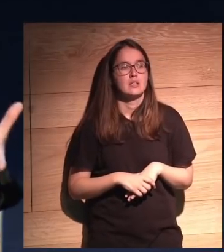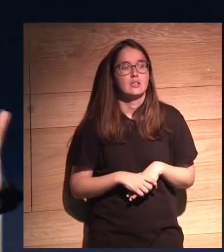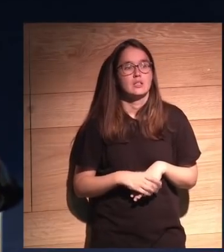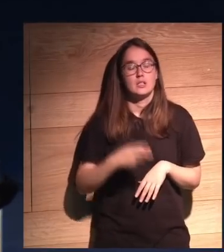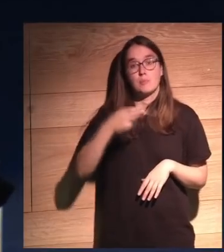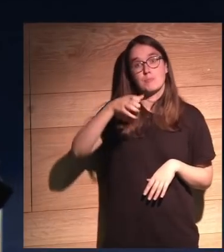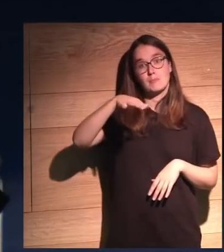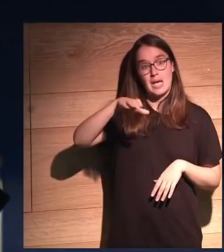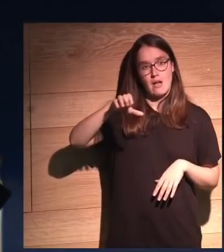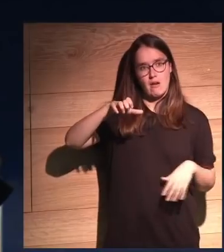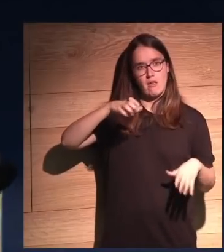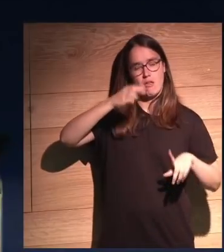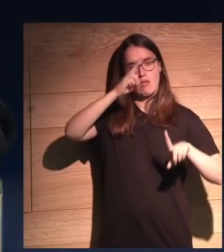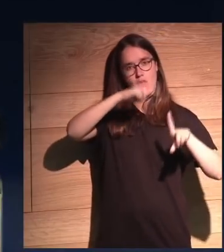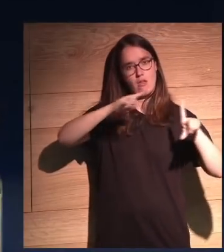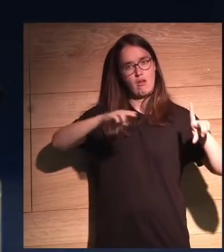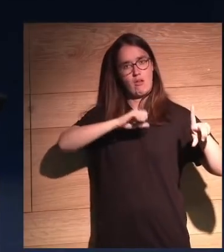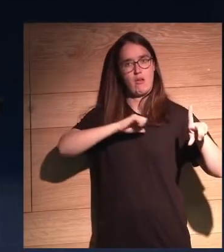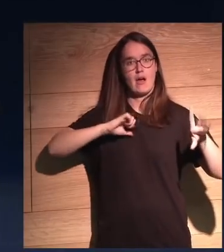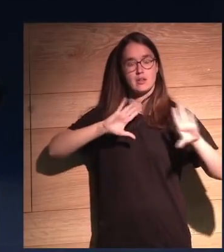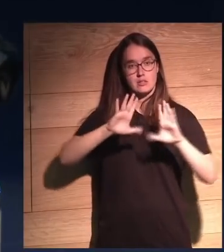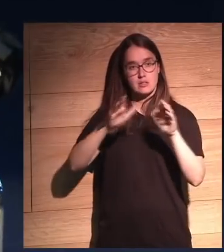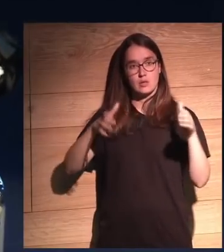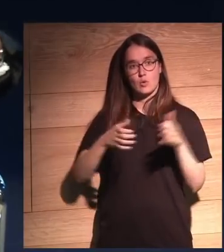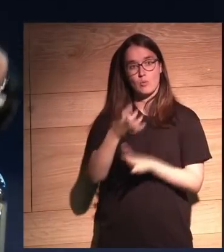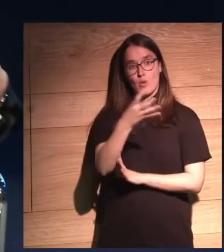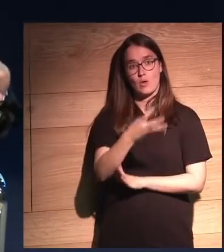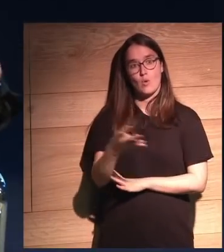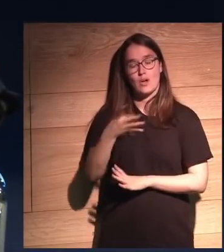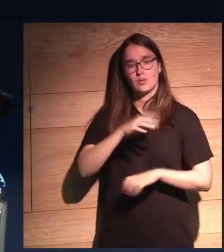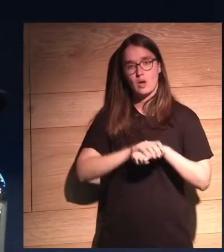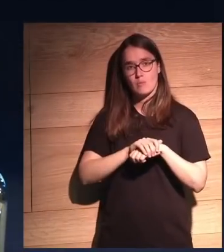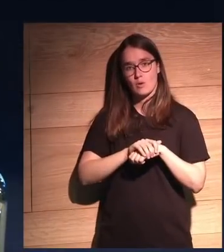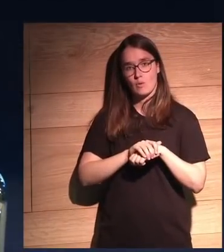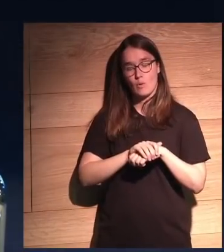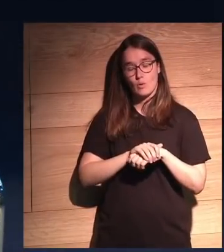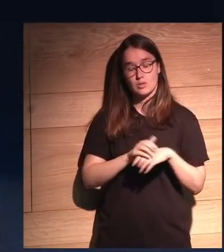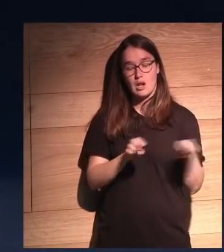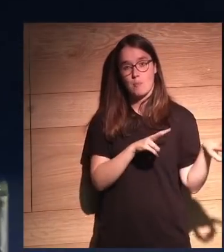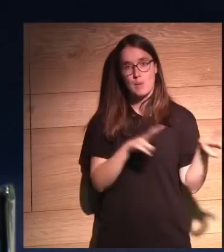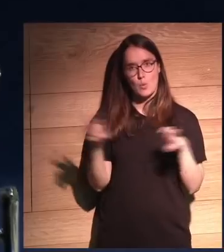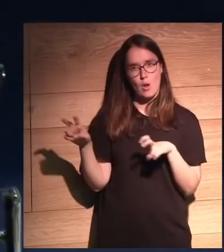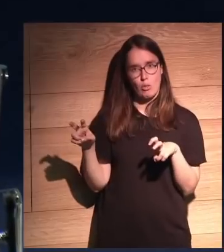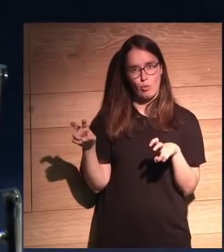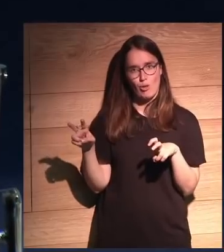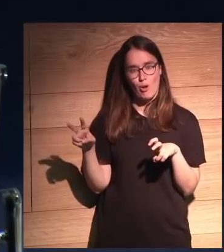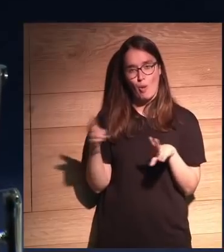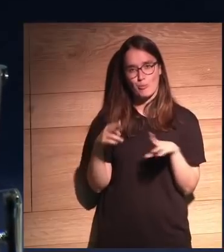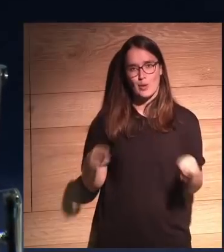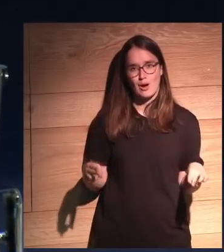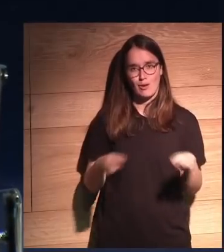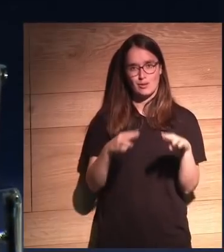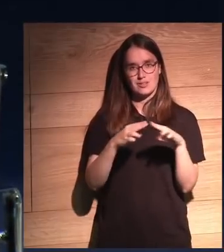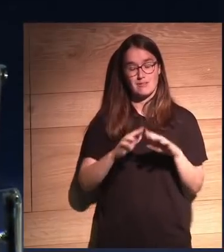Marie Laurencin retrató a este grupo de 4 amigos de la vanguardia